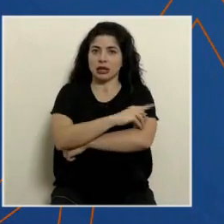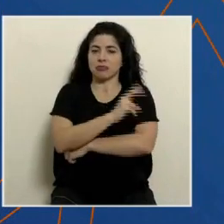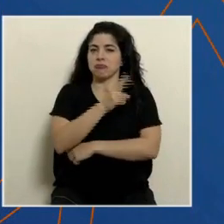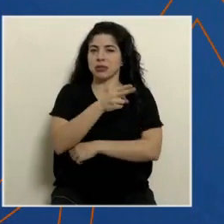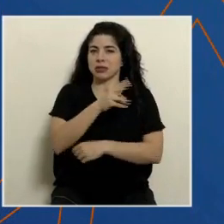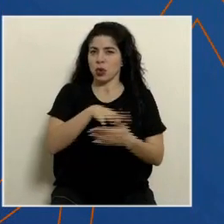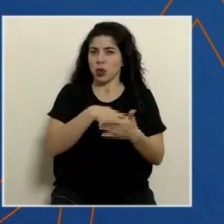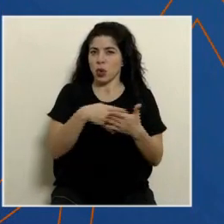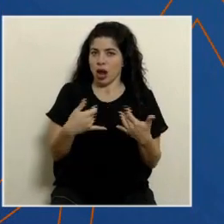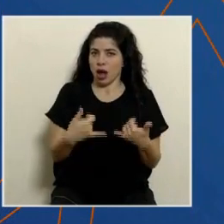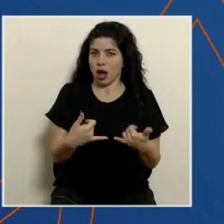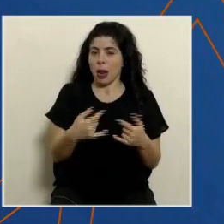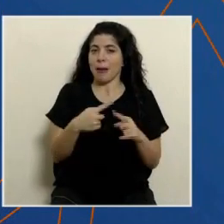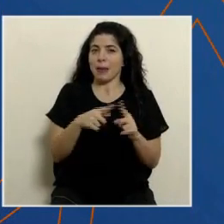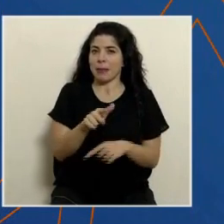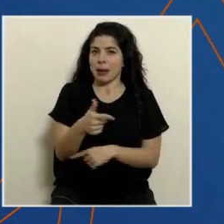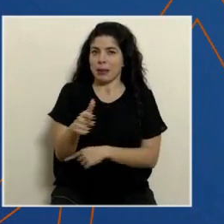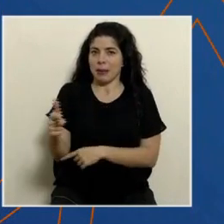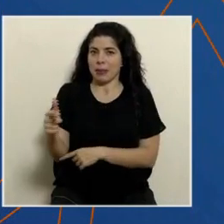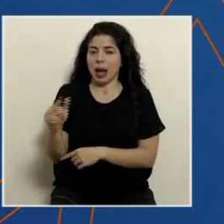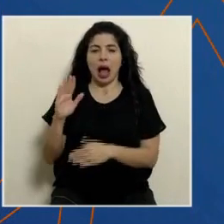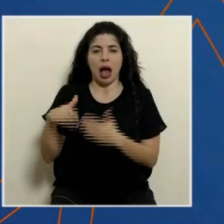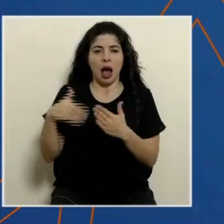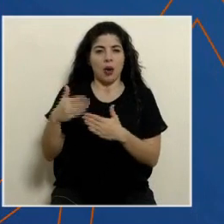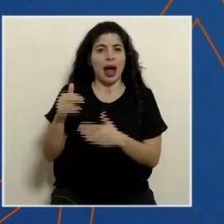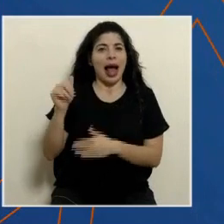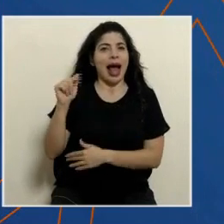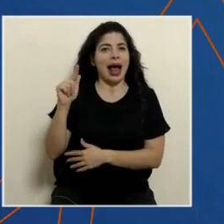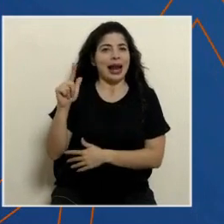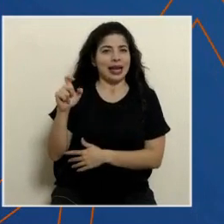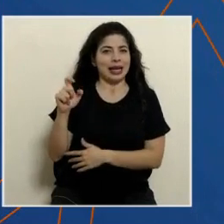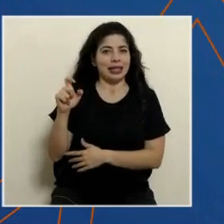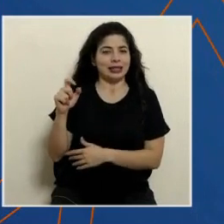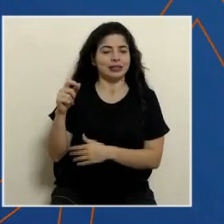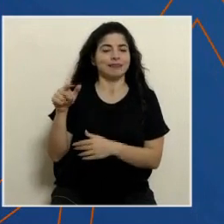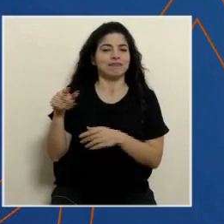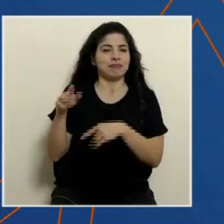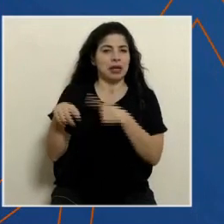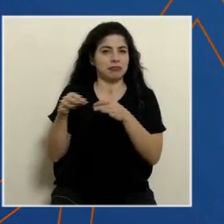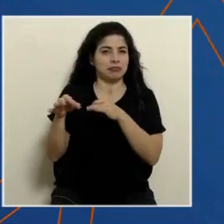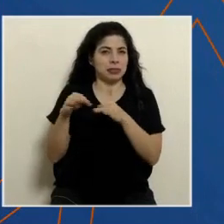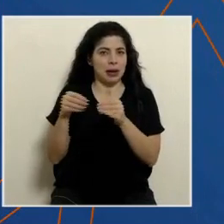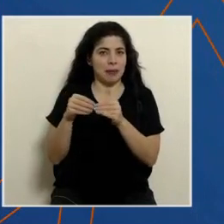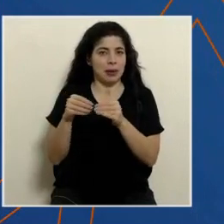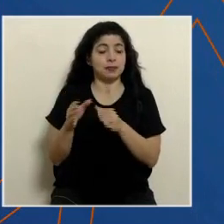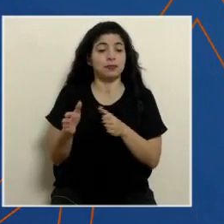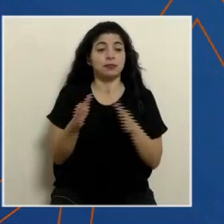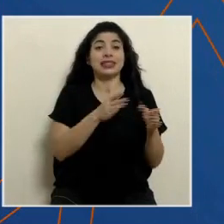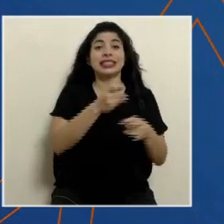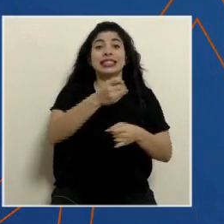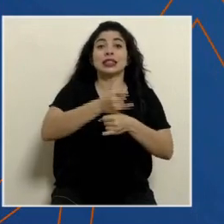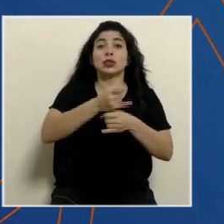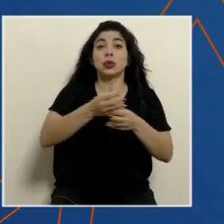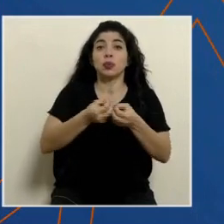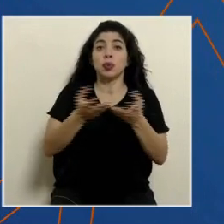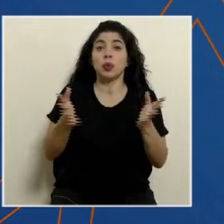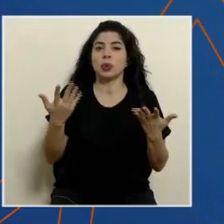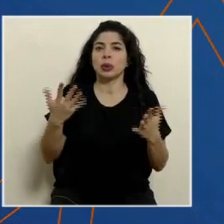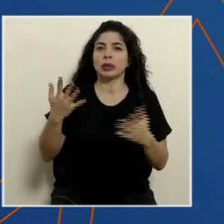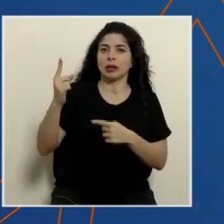hoy están vigentes. Don Alex de la comisión dará más detalles de eso. A las instituciones públicas se les ha